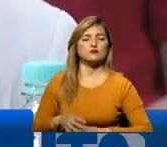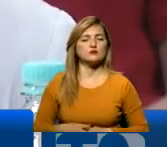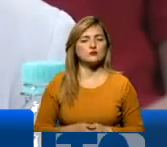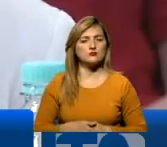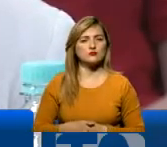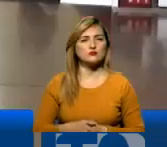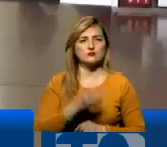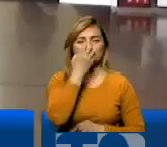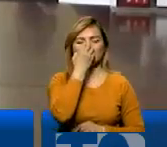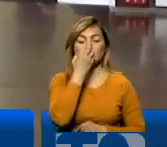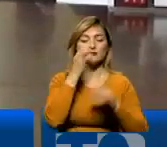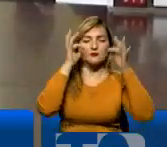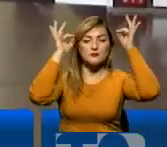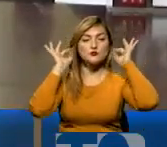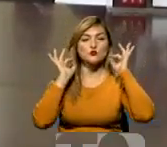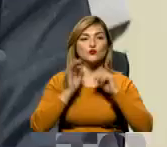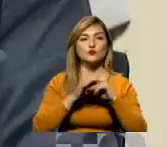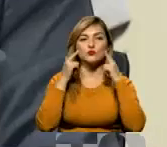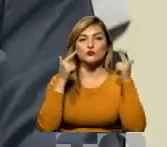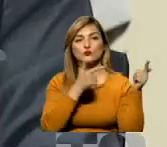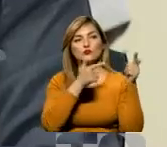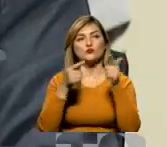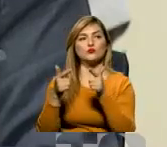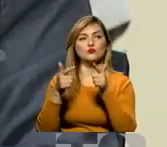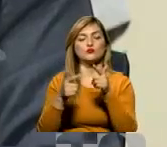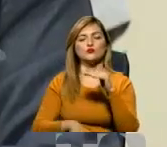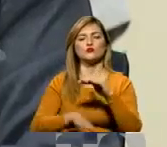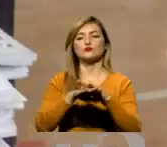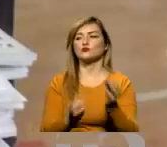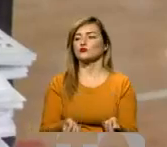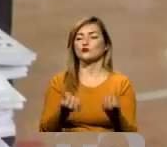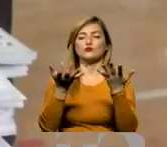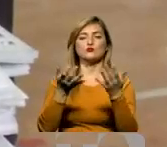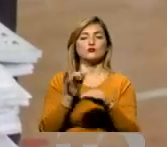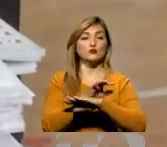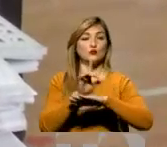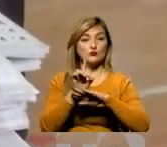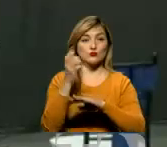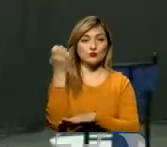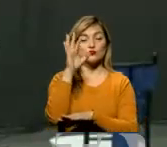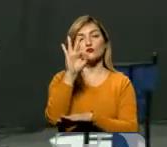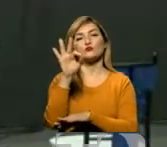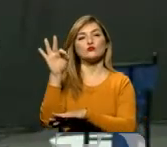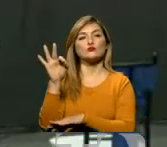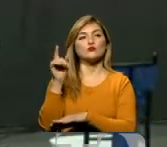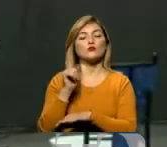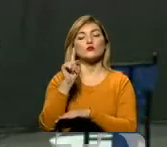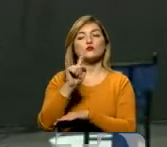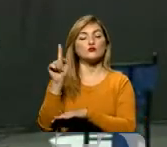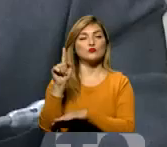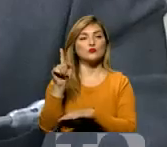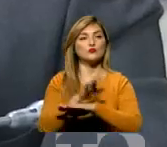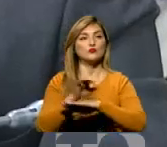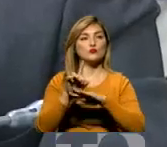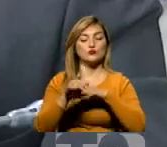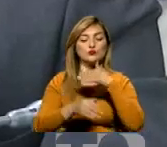ir con la mascarilla. Para vigilar el aforo, según el director del ECU 911, avanzaron ya la planificación con el Consejo Nacional